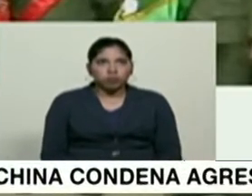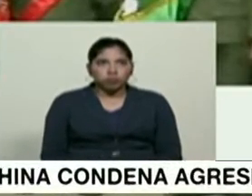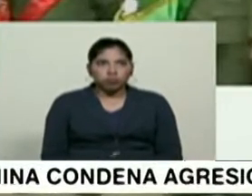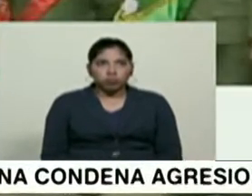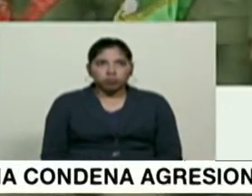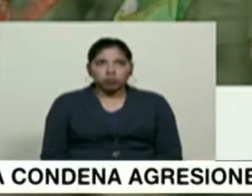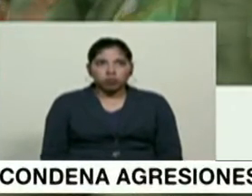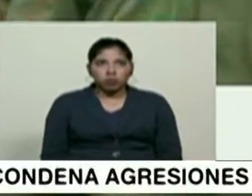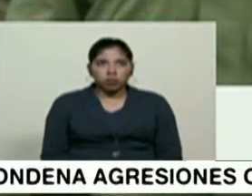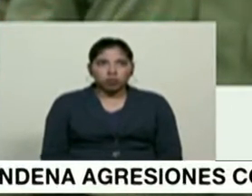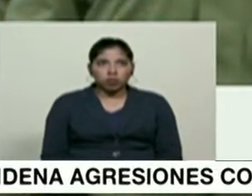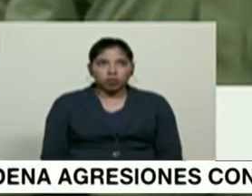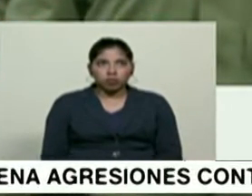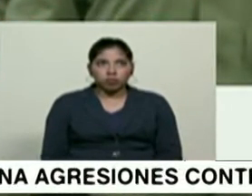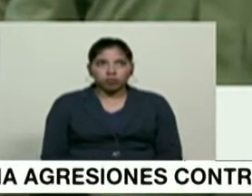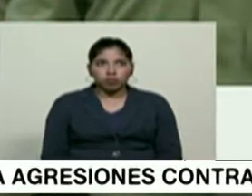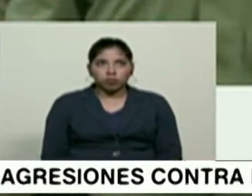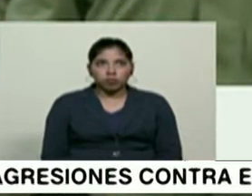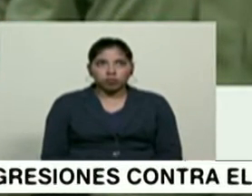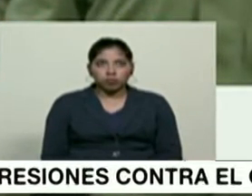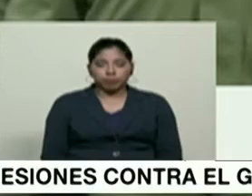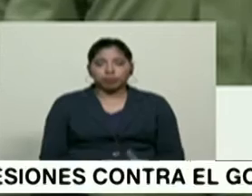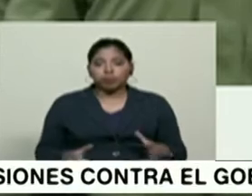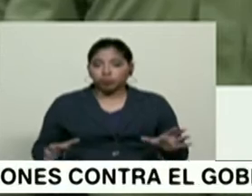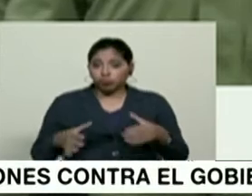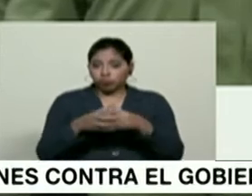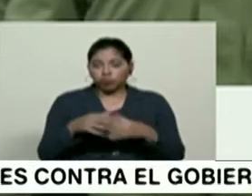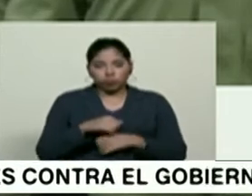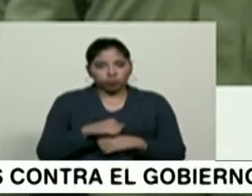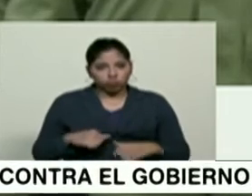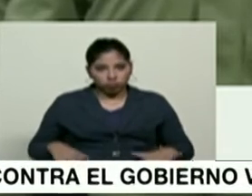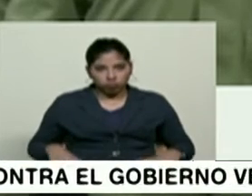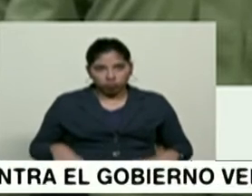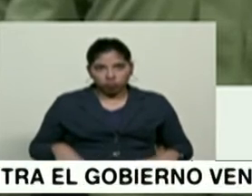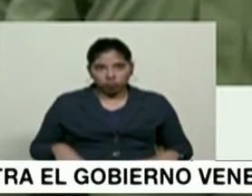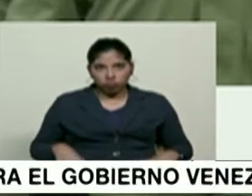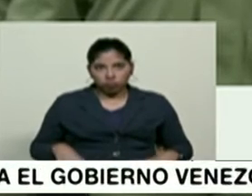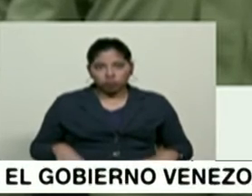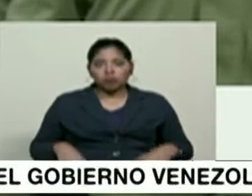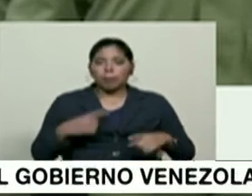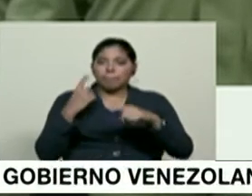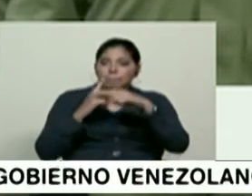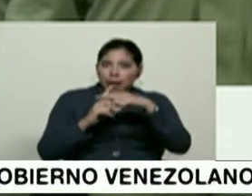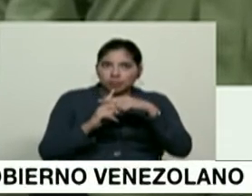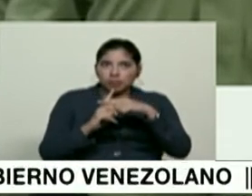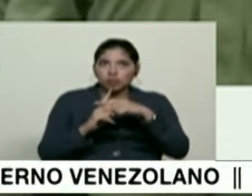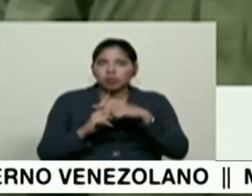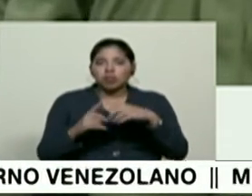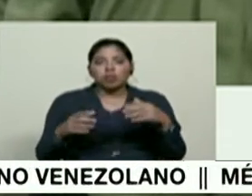con las unidades operativas de la Fuerza Armada Nacional Bolivariana y la Milicia Bolivariana.